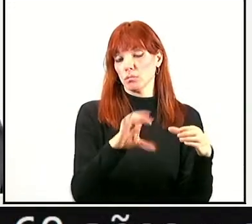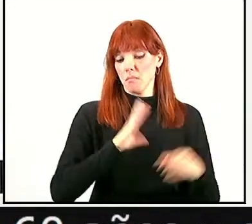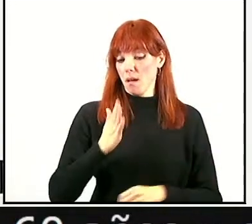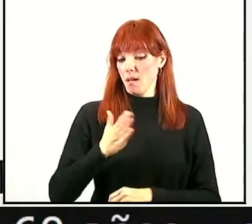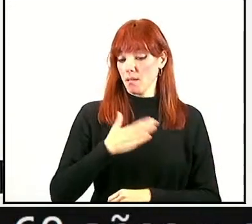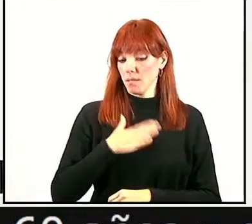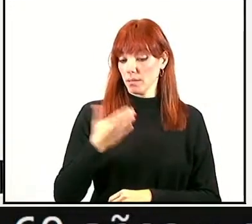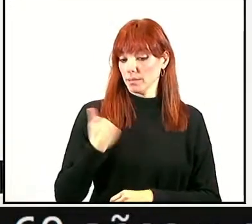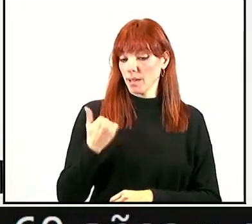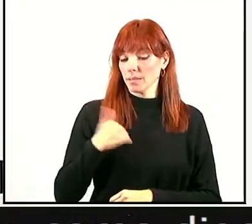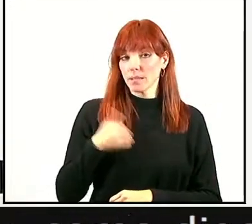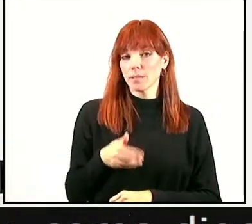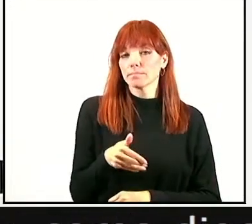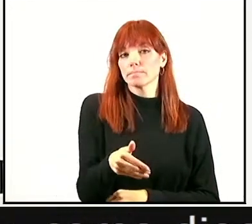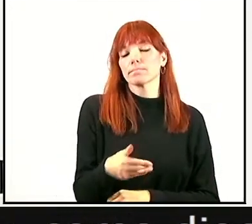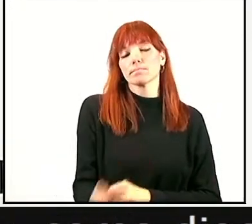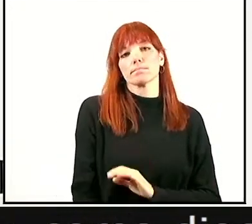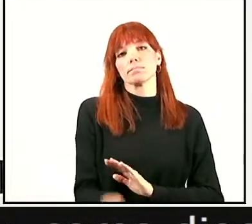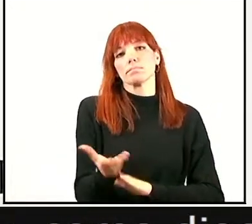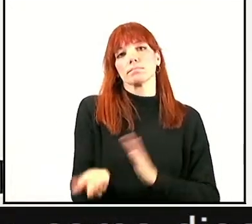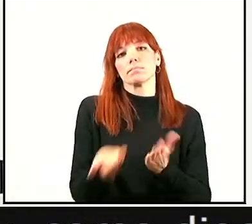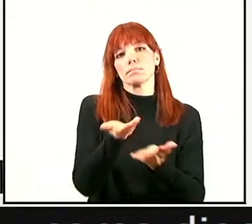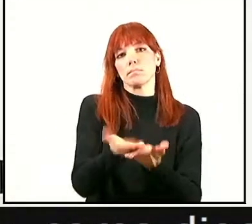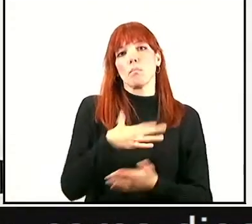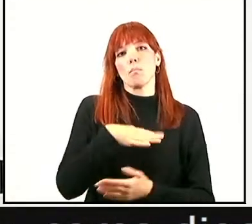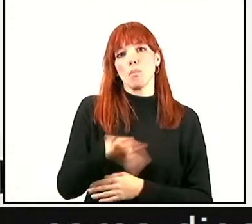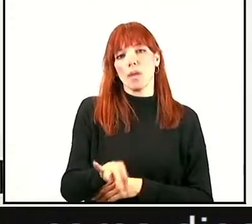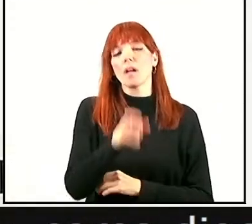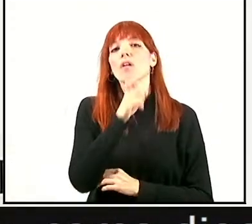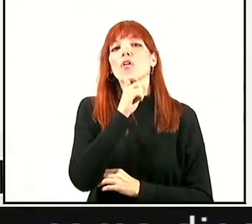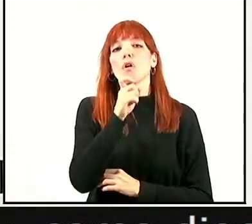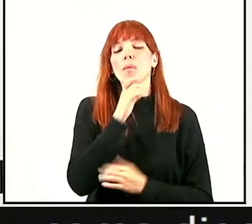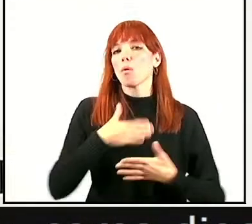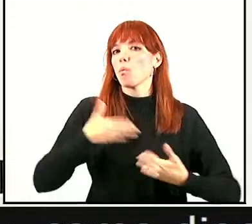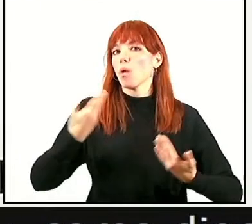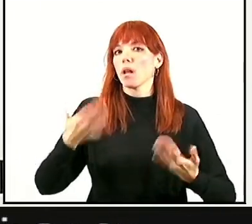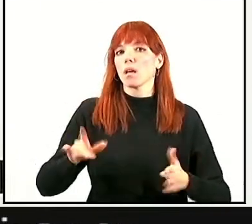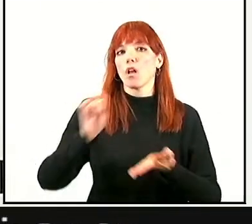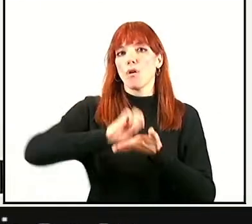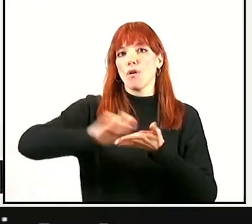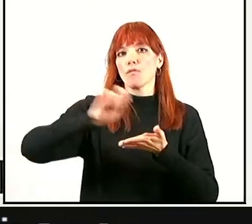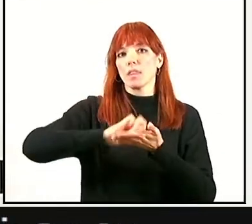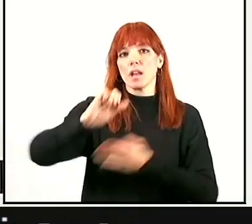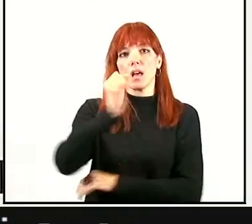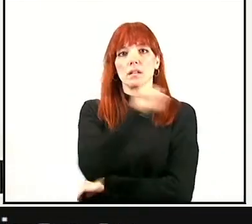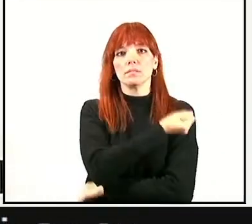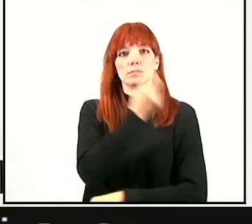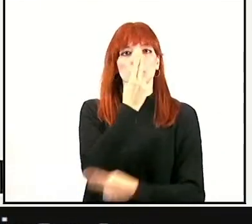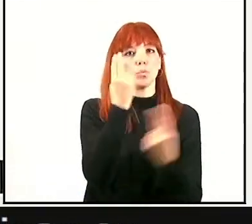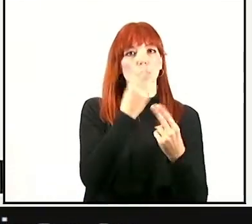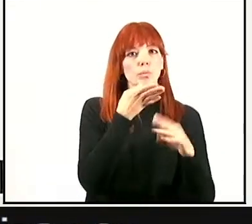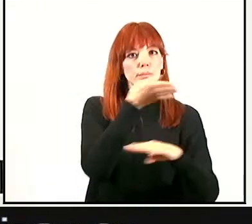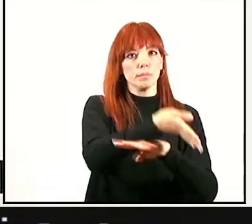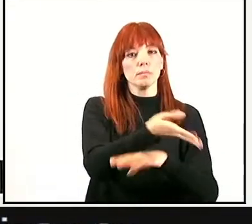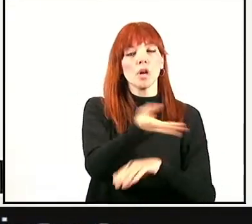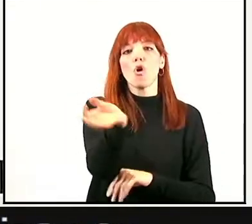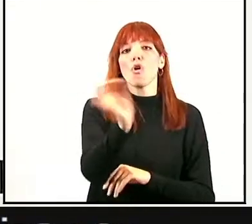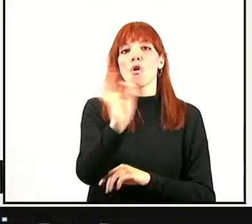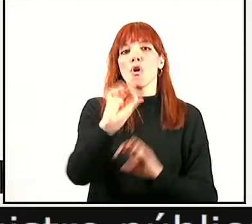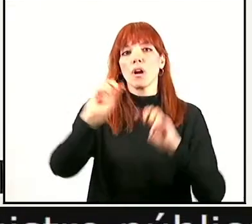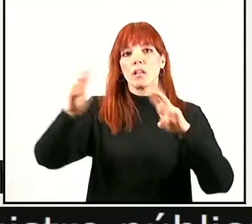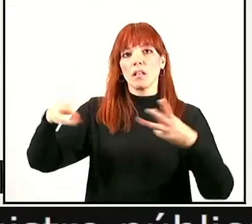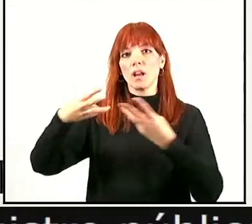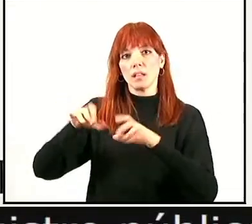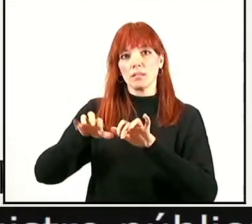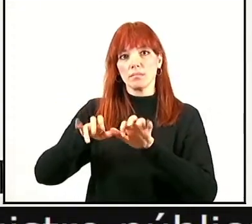esta tarjeta se puede formalizar su solicitud a través de cualquier oficina de registro público o bien